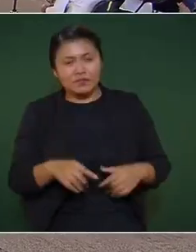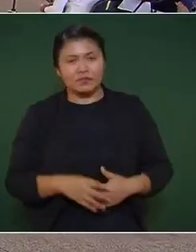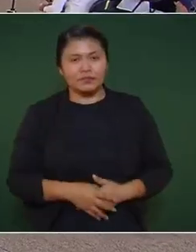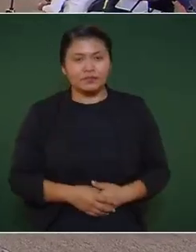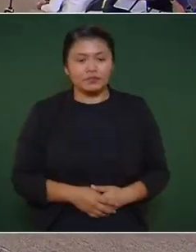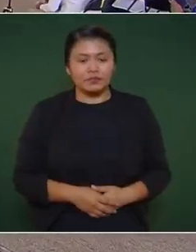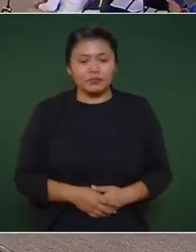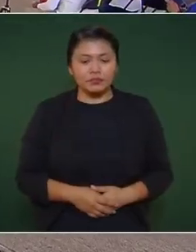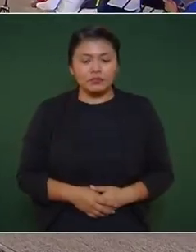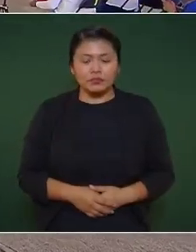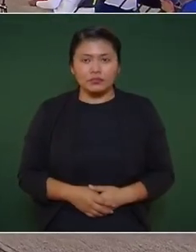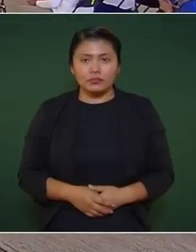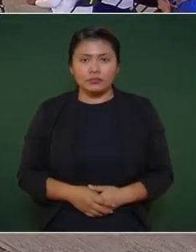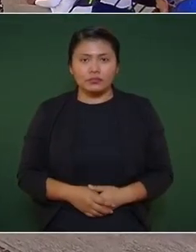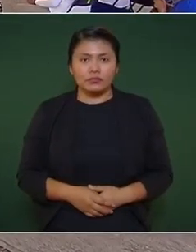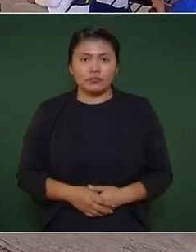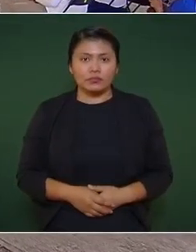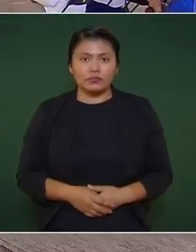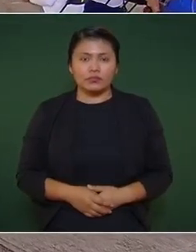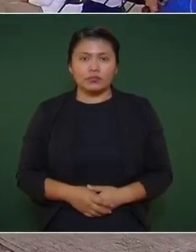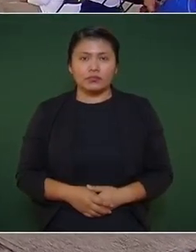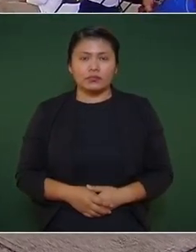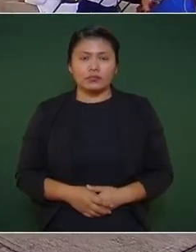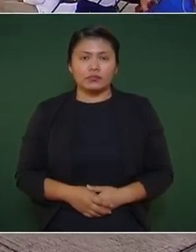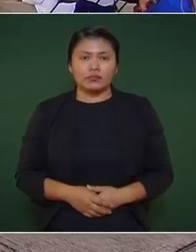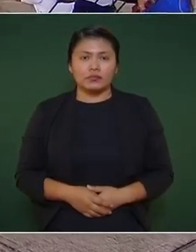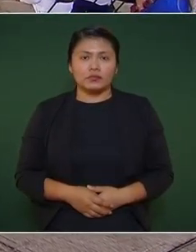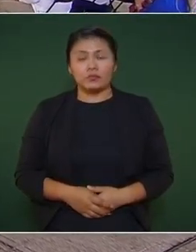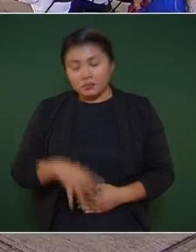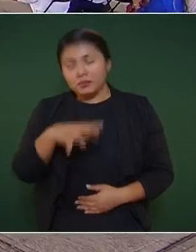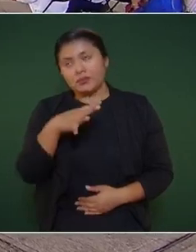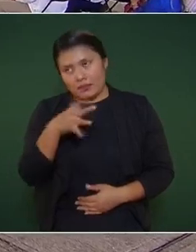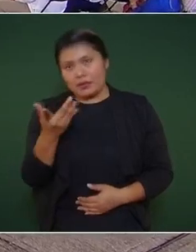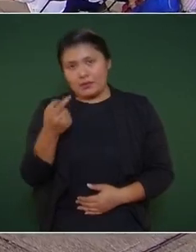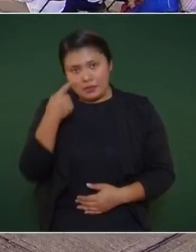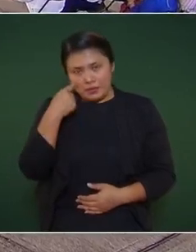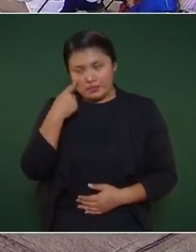Entonces, hacían la tranza de la construcción,